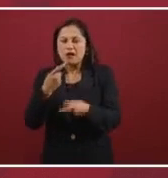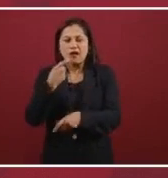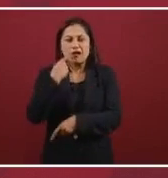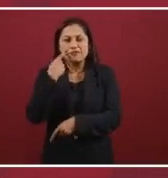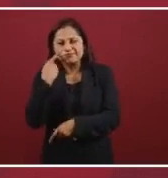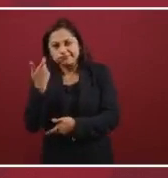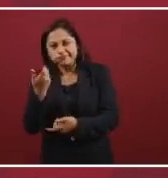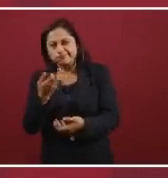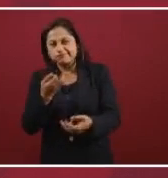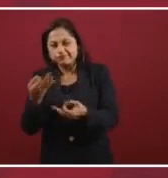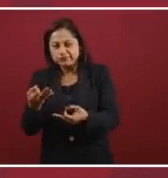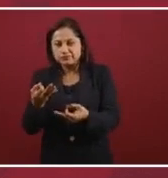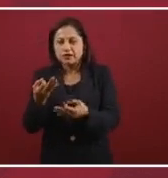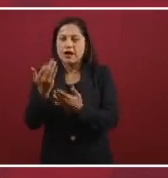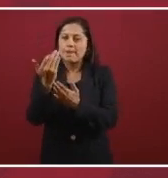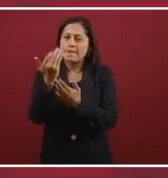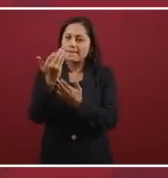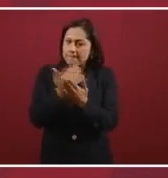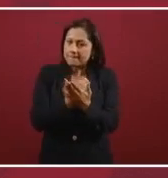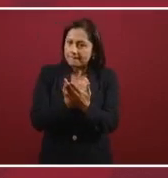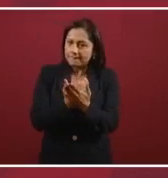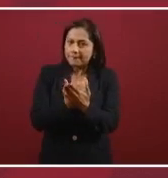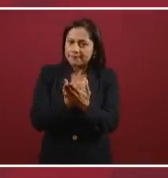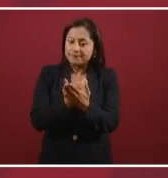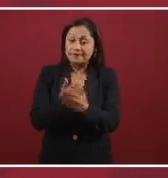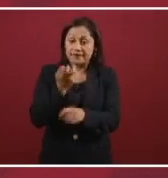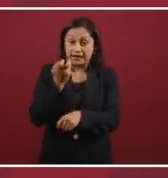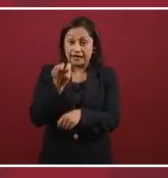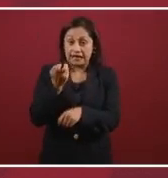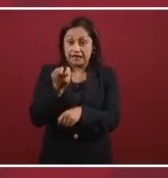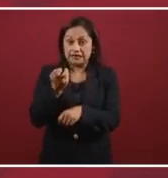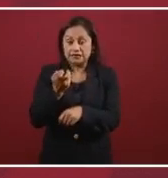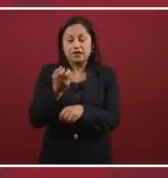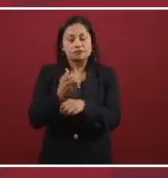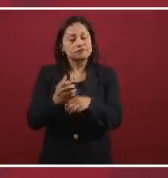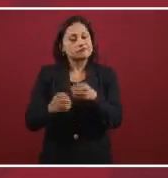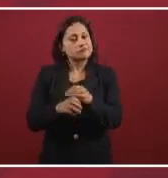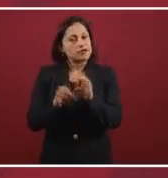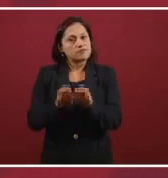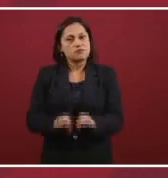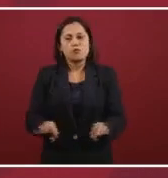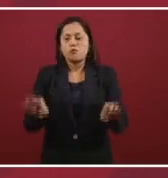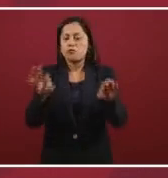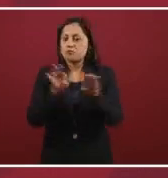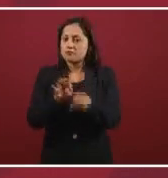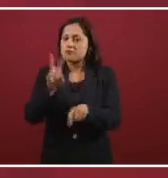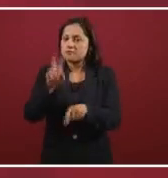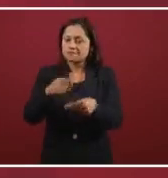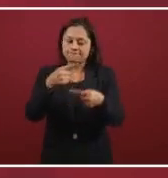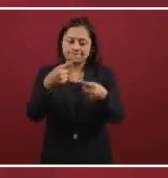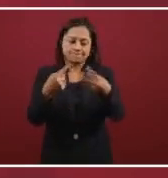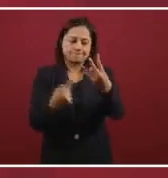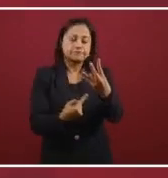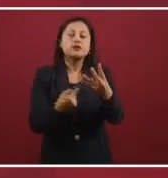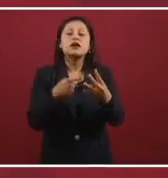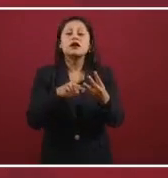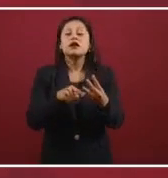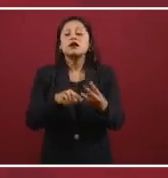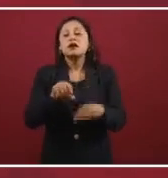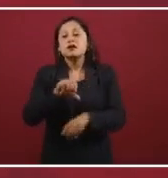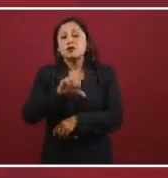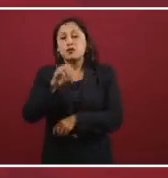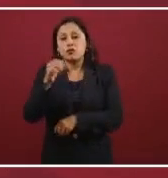otro eslabón importante. También el que no se permita